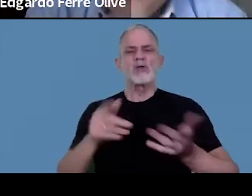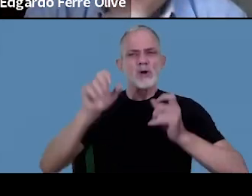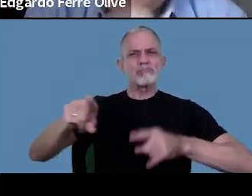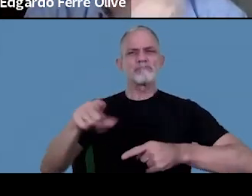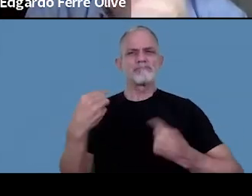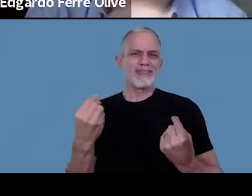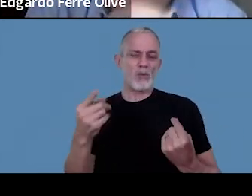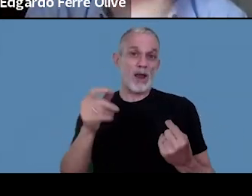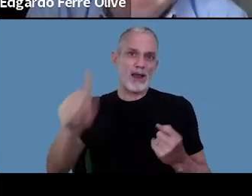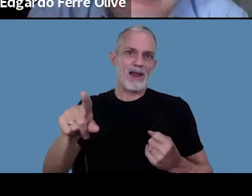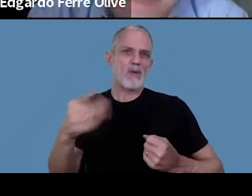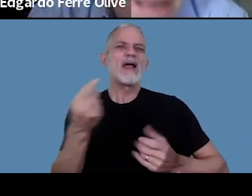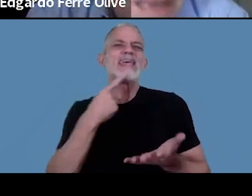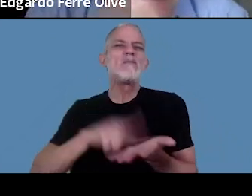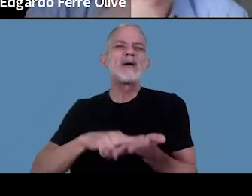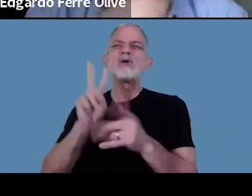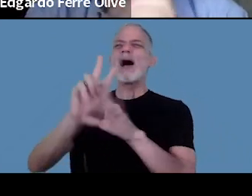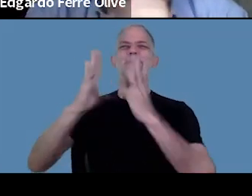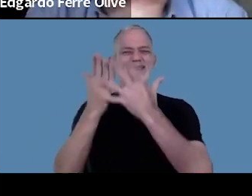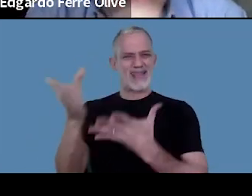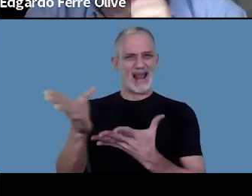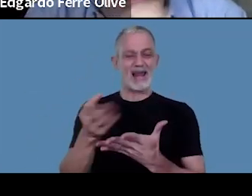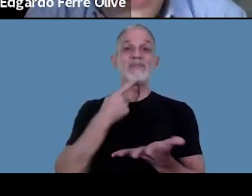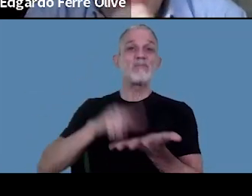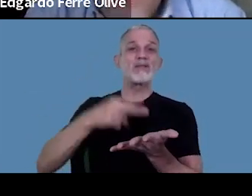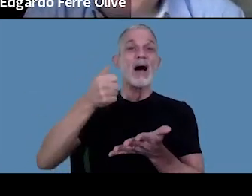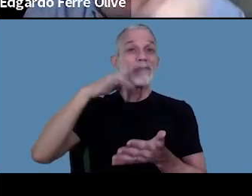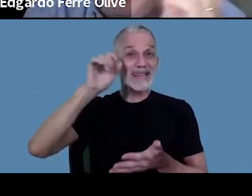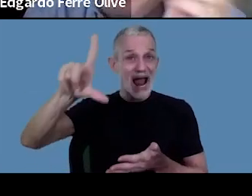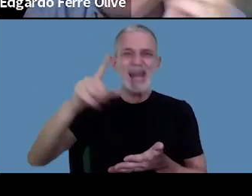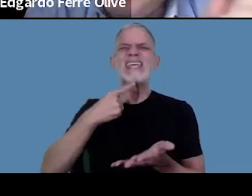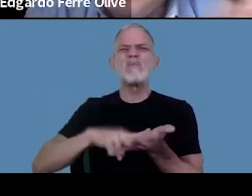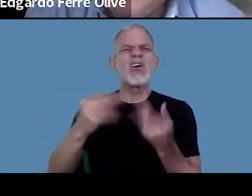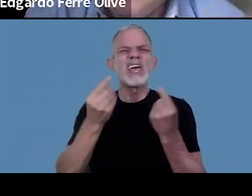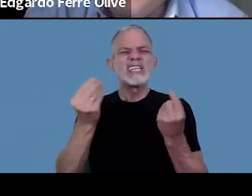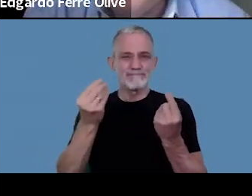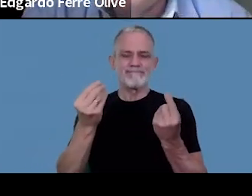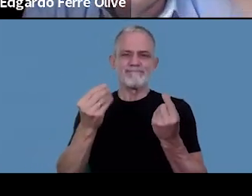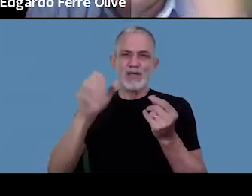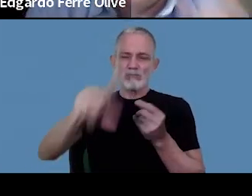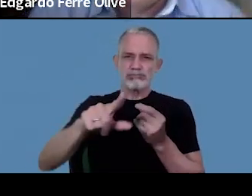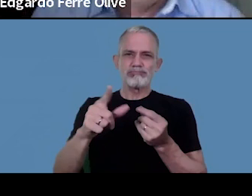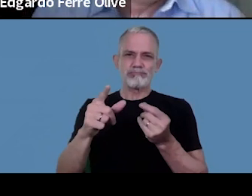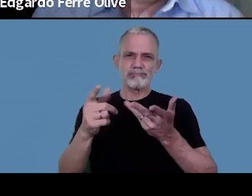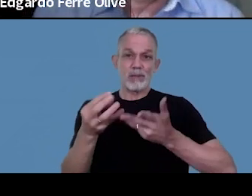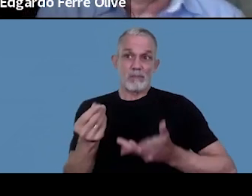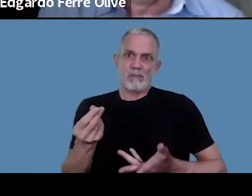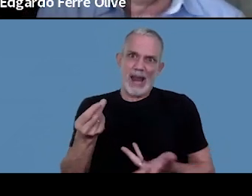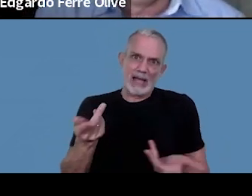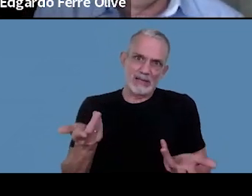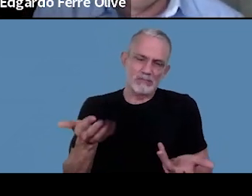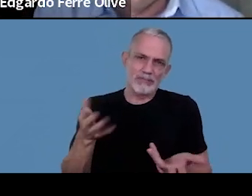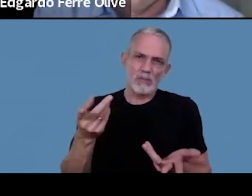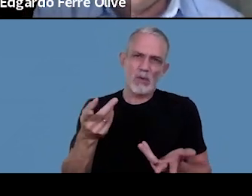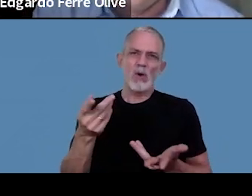característica particular, que es el impuesto ambiental. El impuesto ambiental es un impuesto que tiene características extrafiscales. ¿Por qué? Porque no